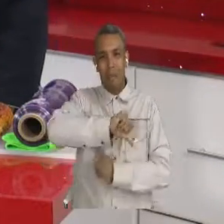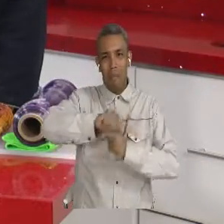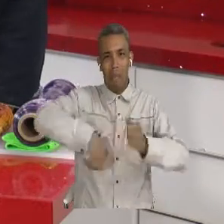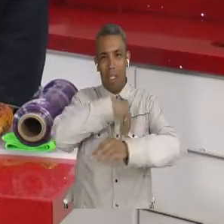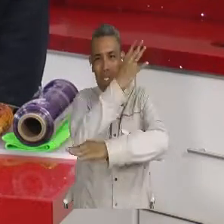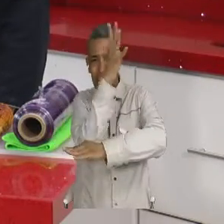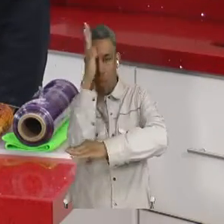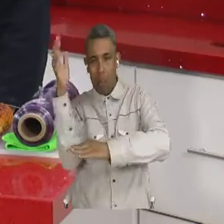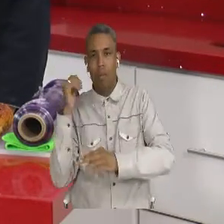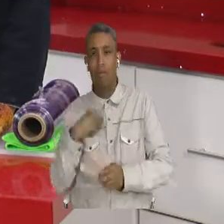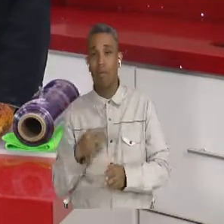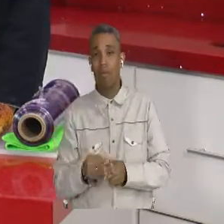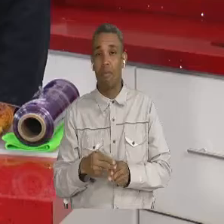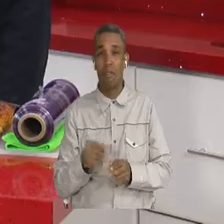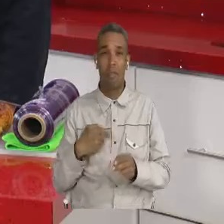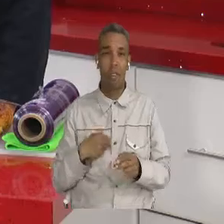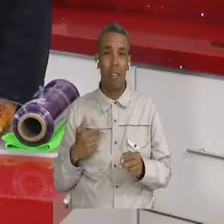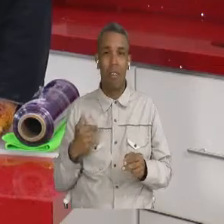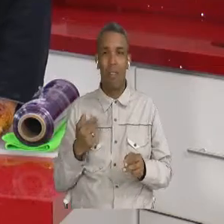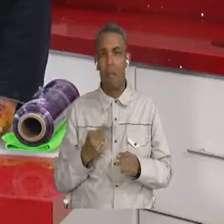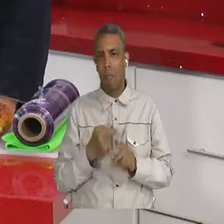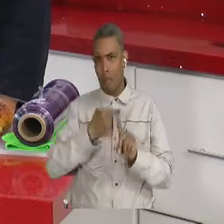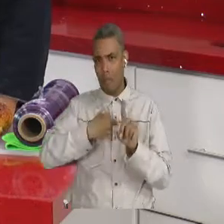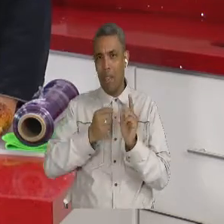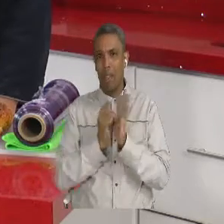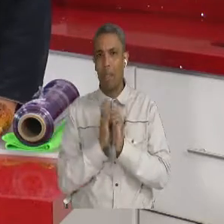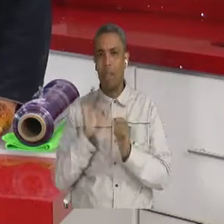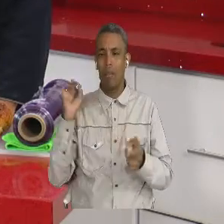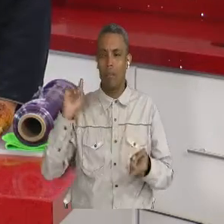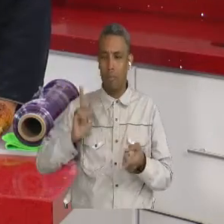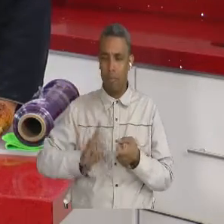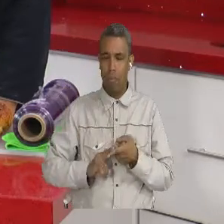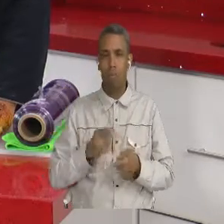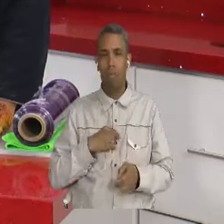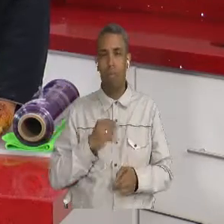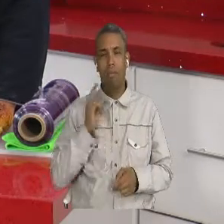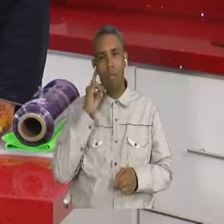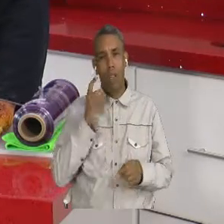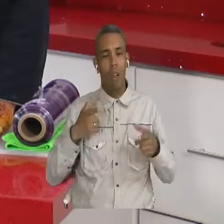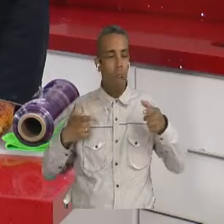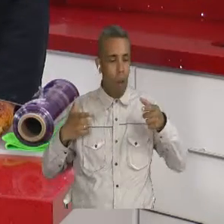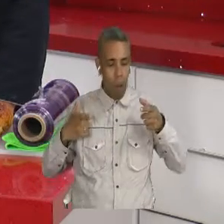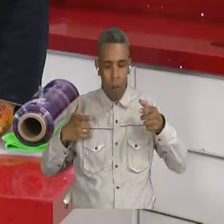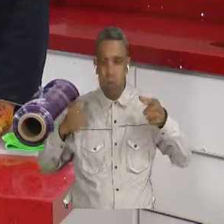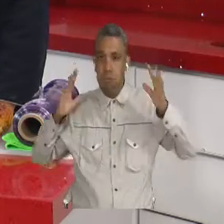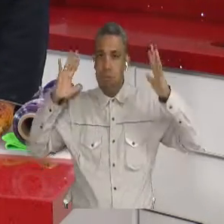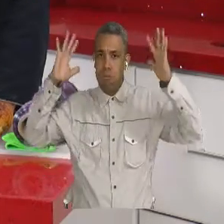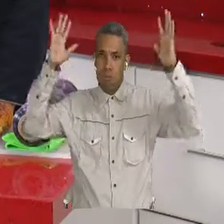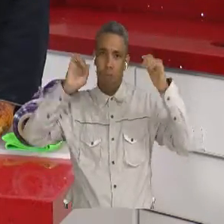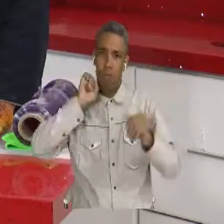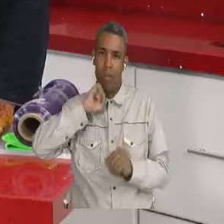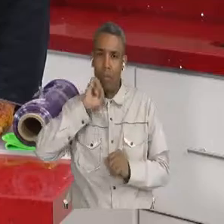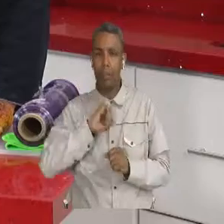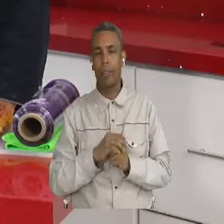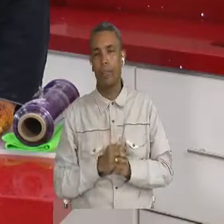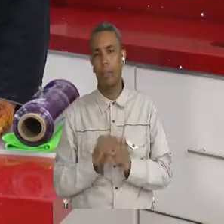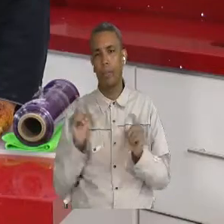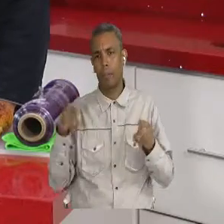de plácemes porque son los 95 años de nuestra amada aniversario, tierra. Aniversario de Barranca. Correcto. Igual manera, el